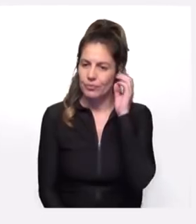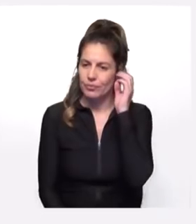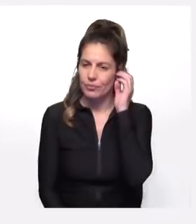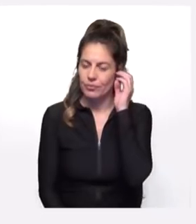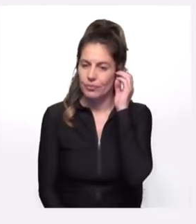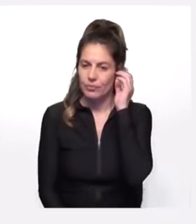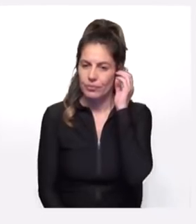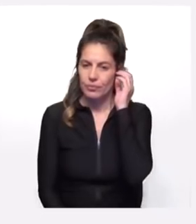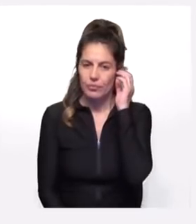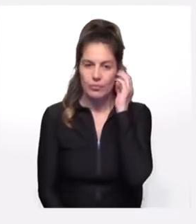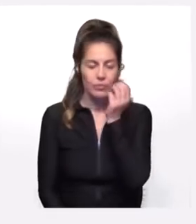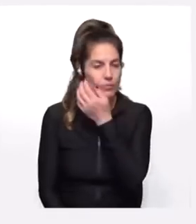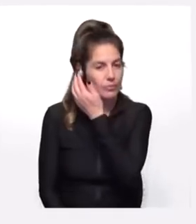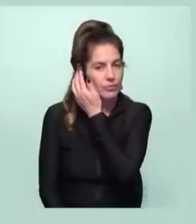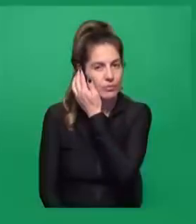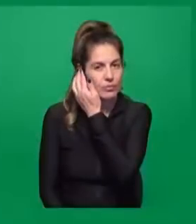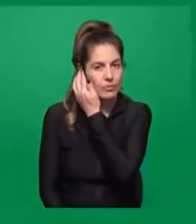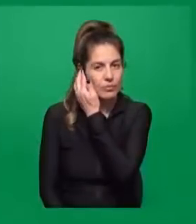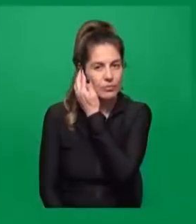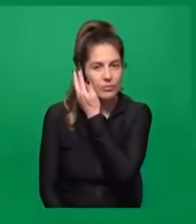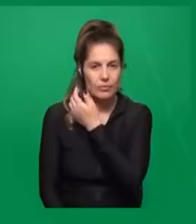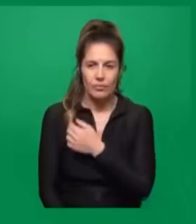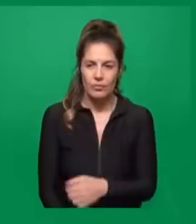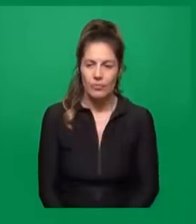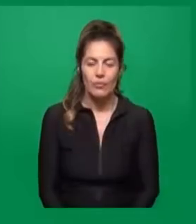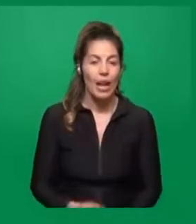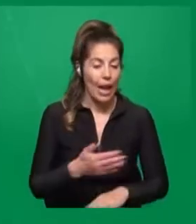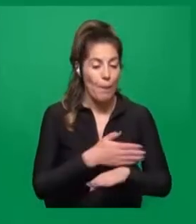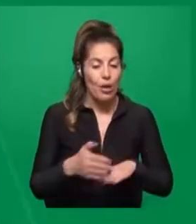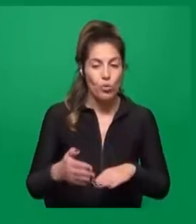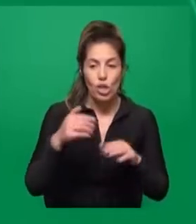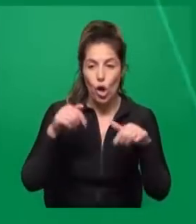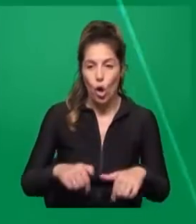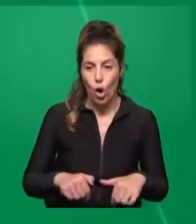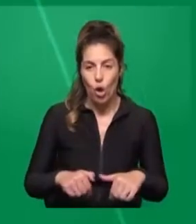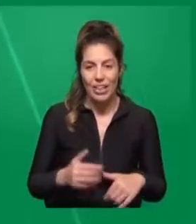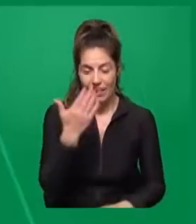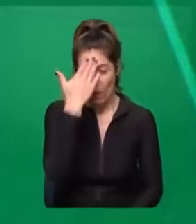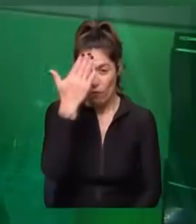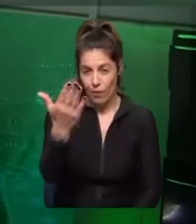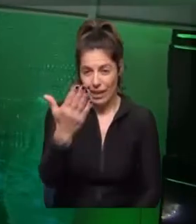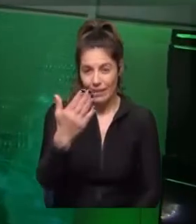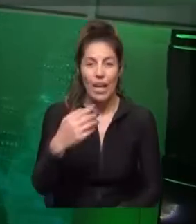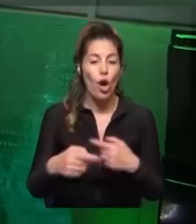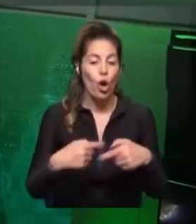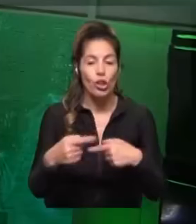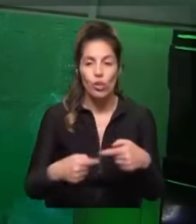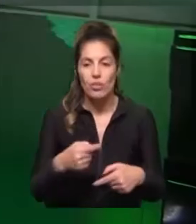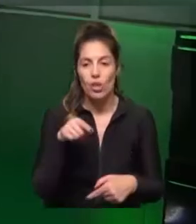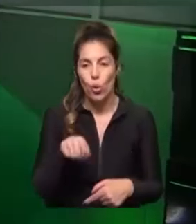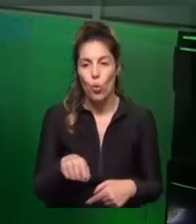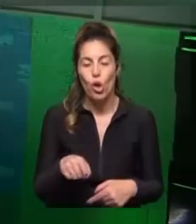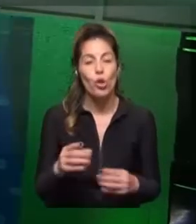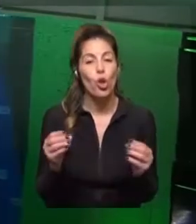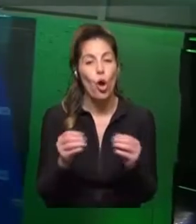que vos te conectes con el futuro repercusiones tras la sesión de hoy de la mesa política del frente amplio a continuación y desde uno de los móviles